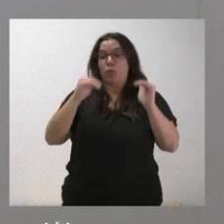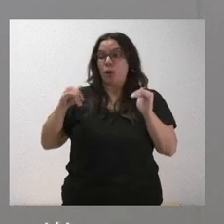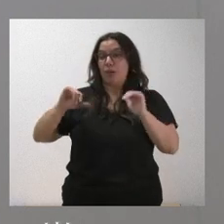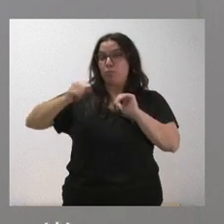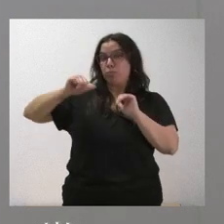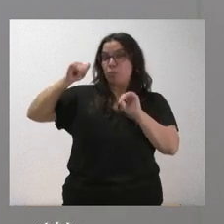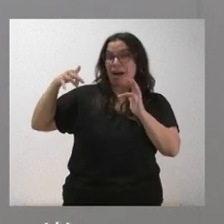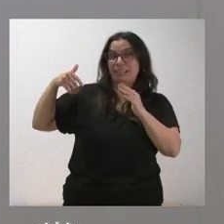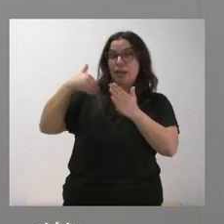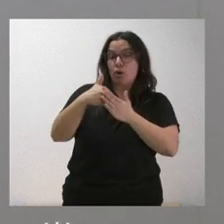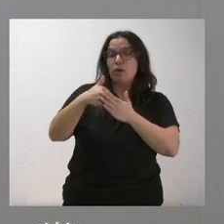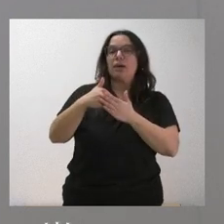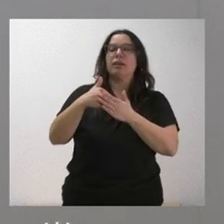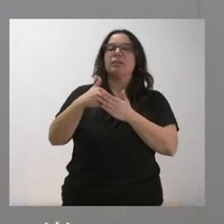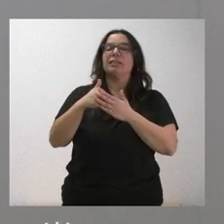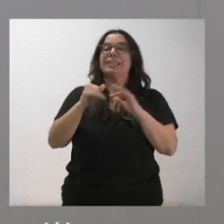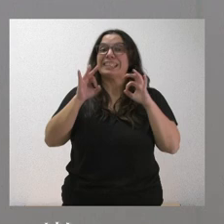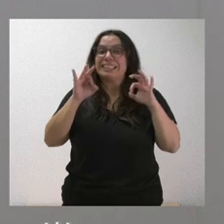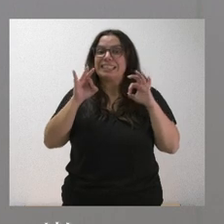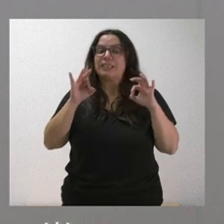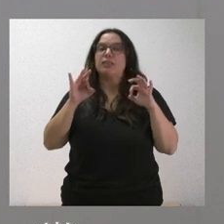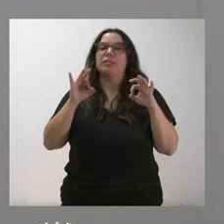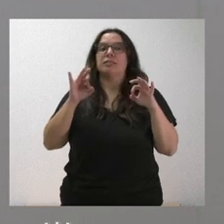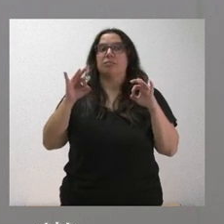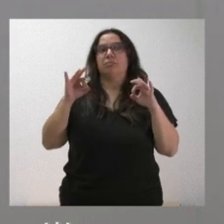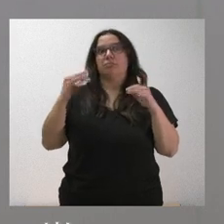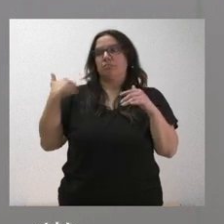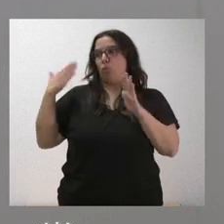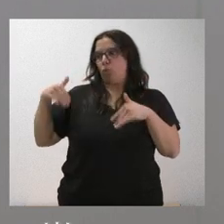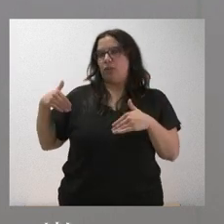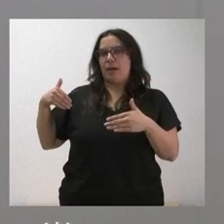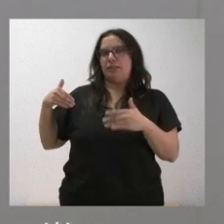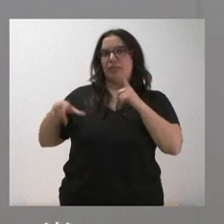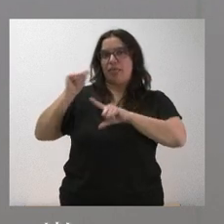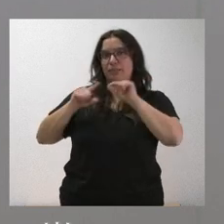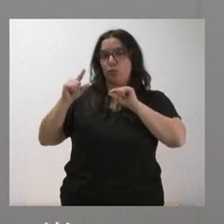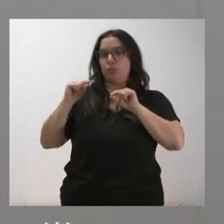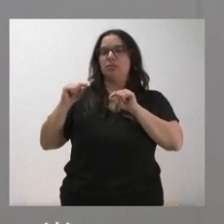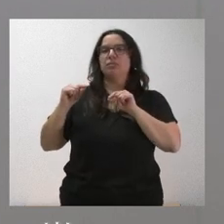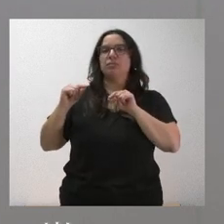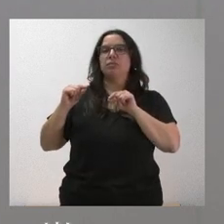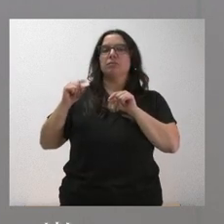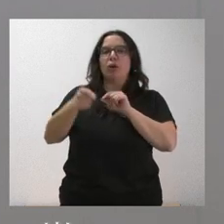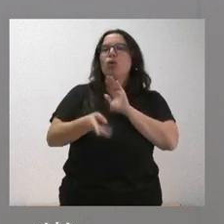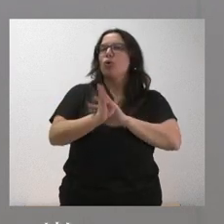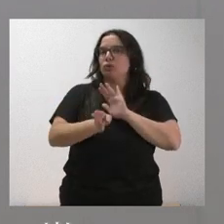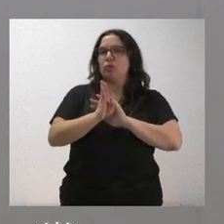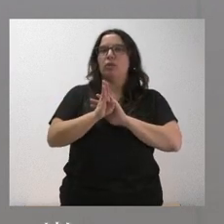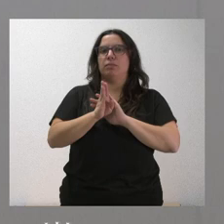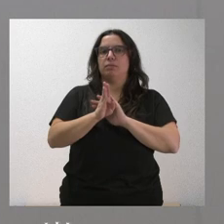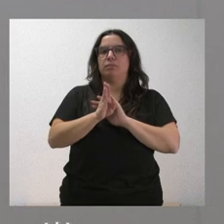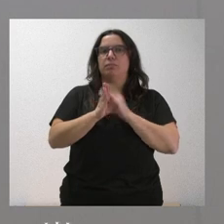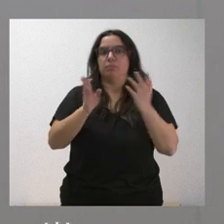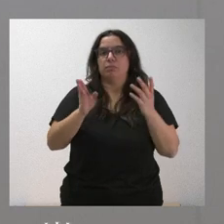momento y particularmente las que hemos hecho en los últimos años se continúan aplicando y se